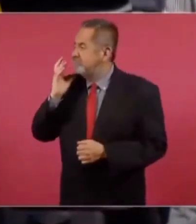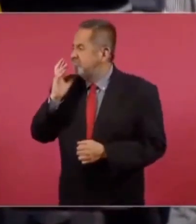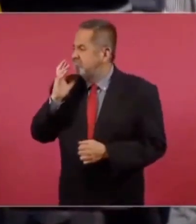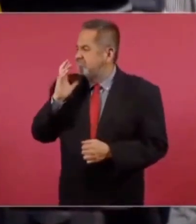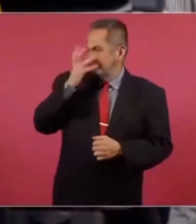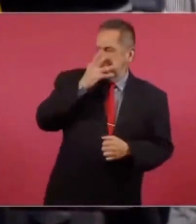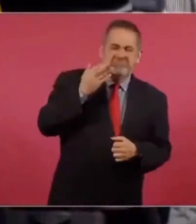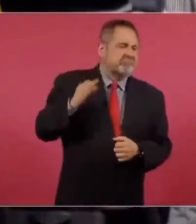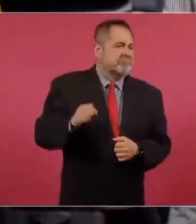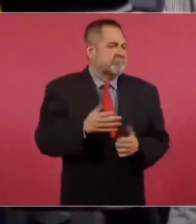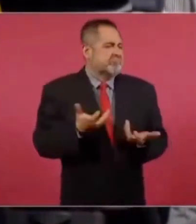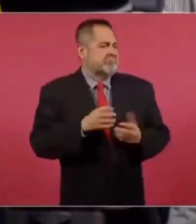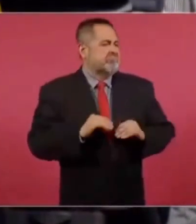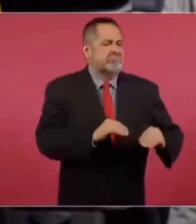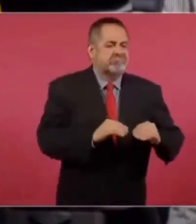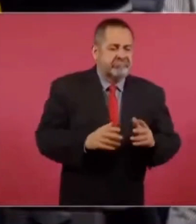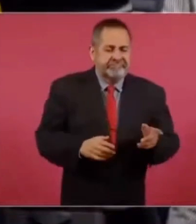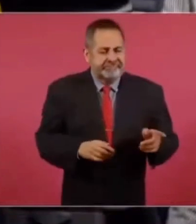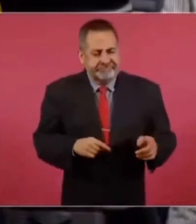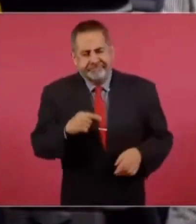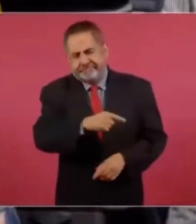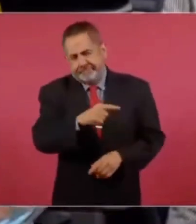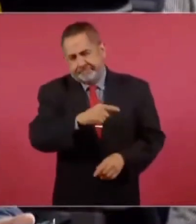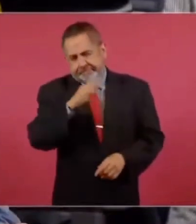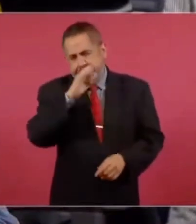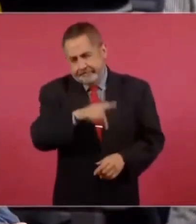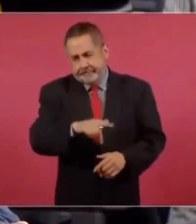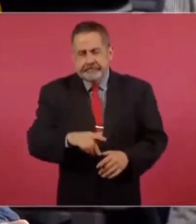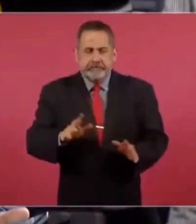Pero en este caso, mencionándole,